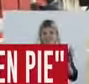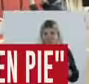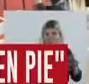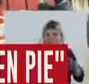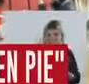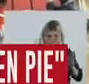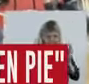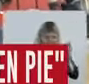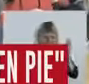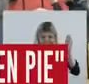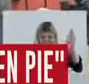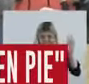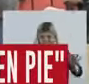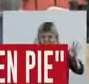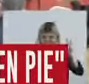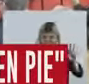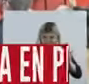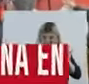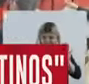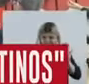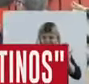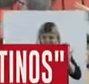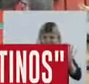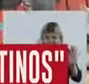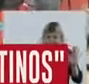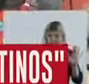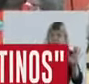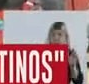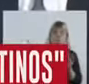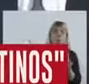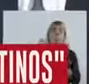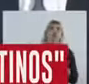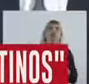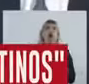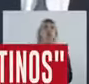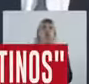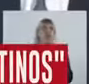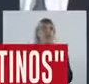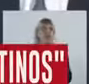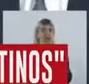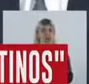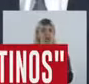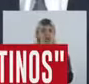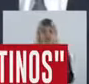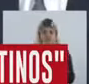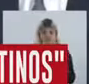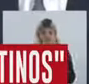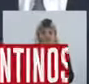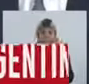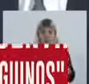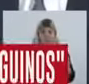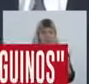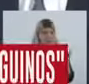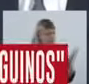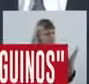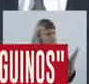Entonces, cuando a mí me dicen, ustedes se están ajustando, me pongo a mirar el presupuesto y busco